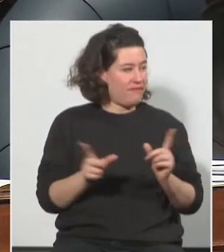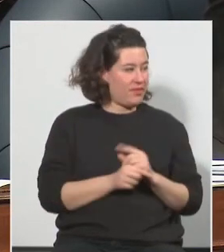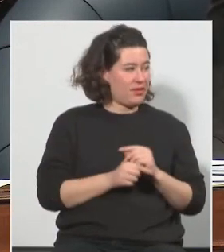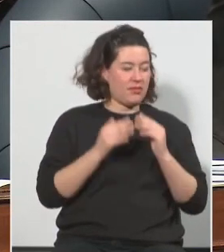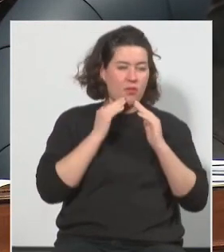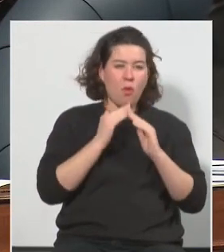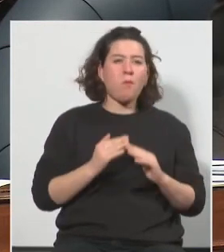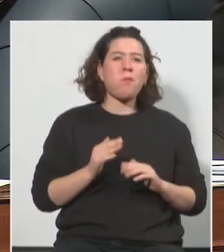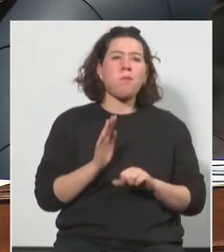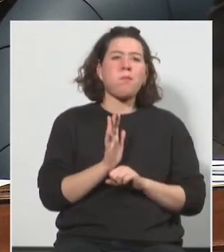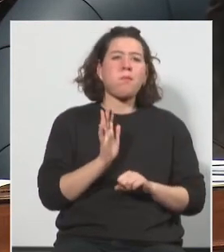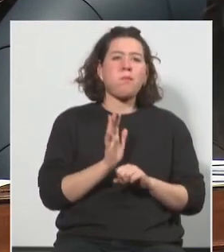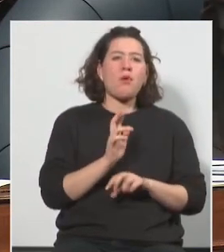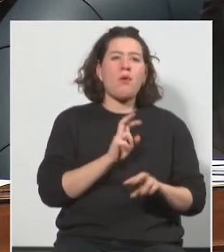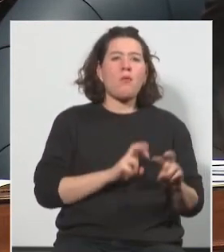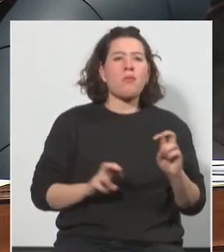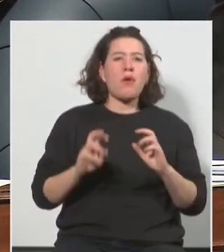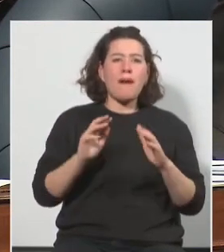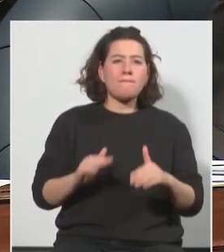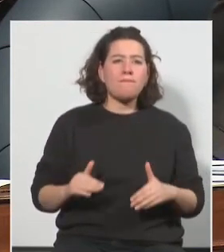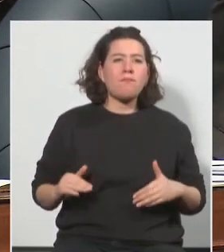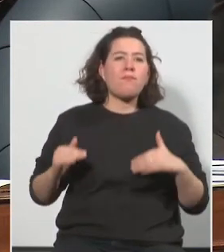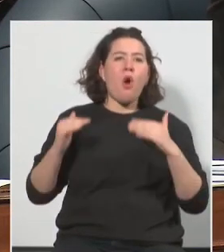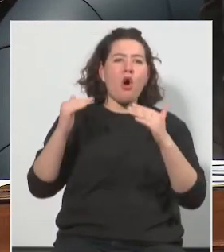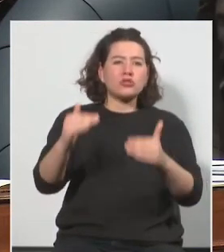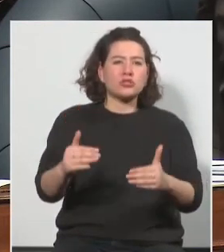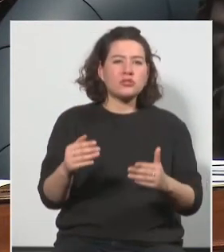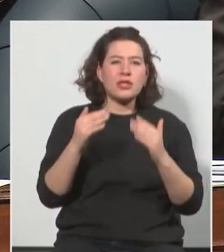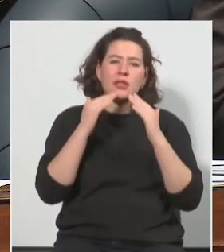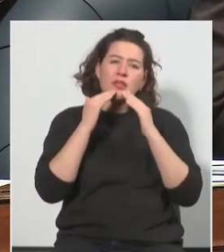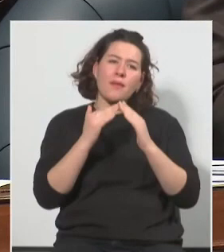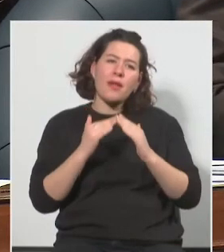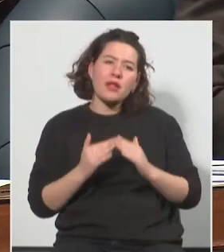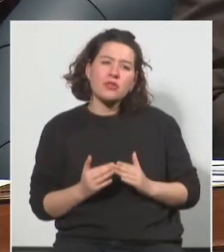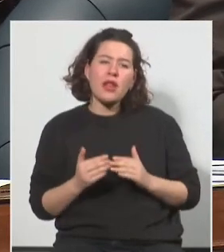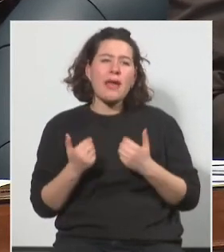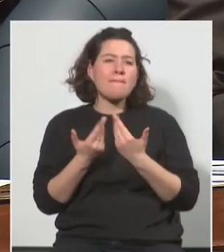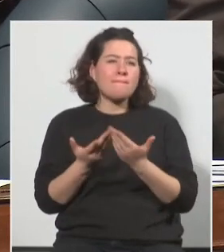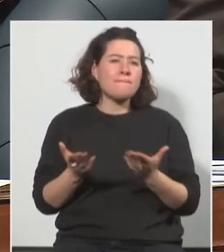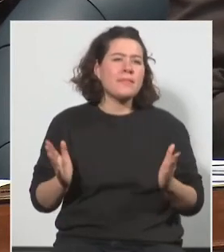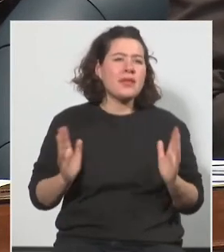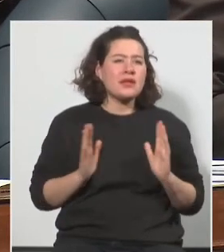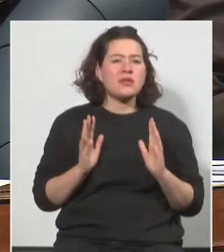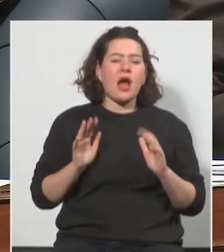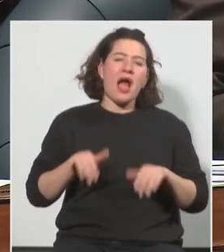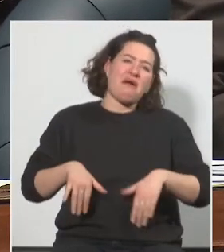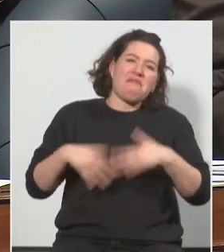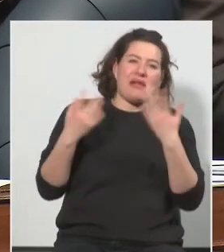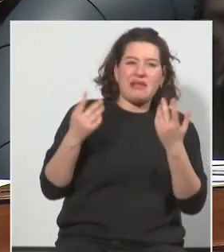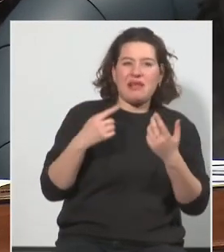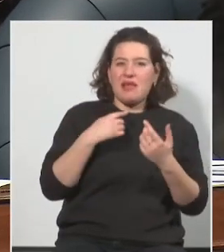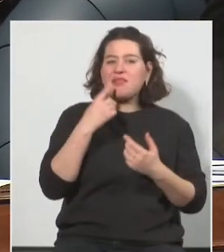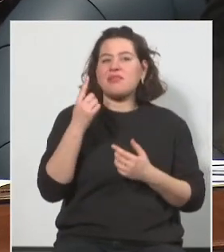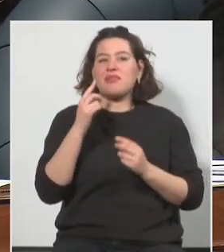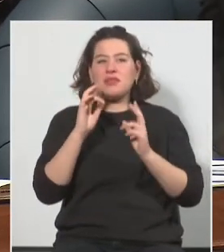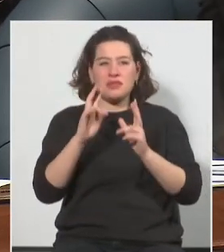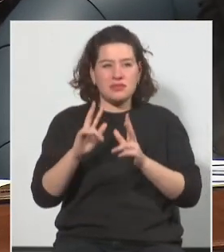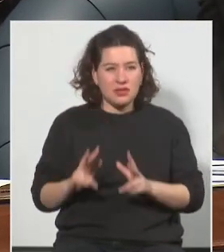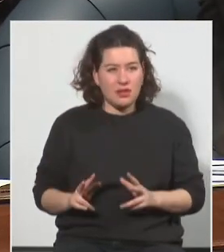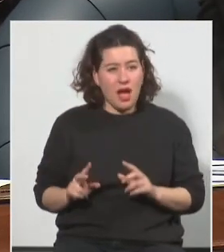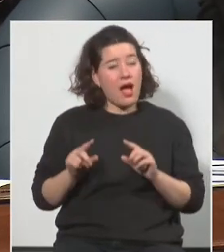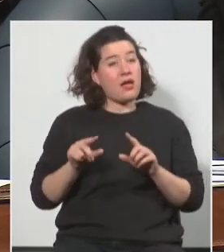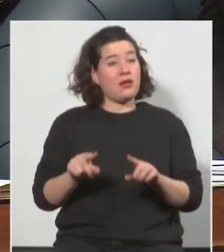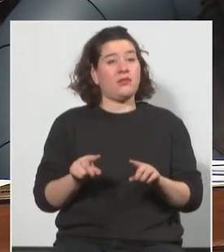una especie de post-interpelación en la que empieza a valer todo, lo